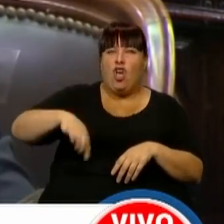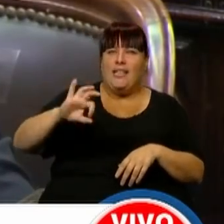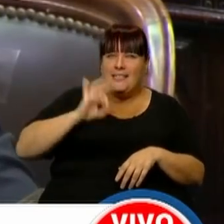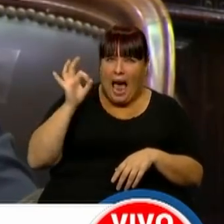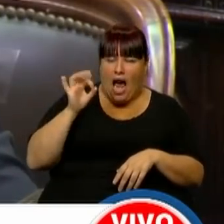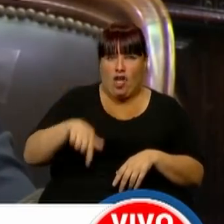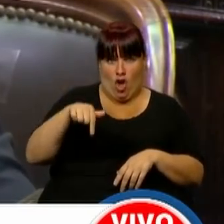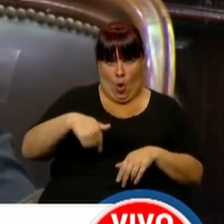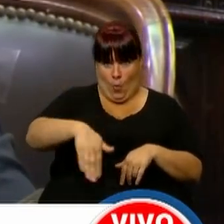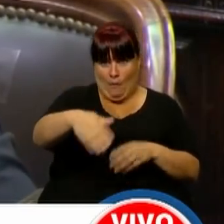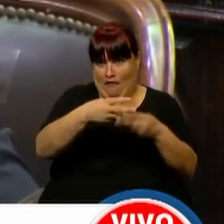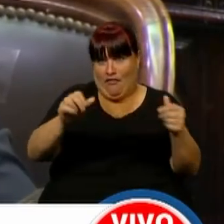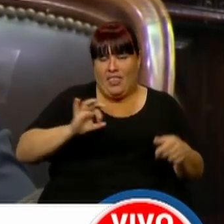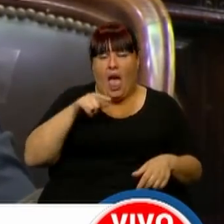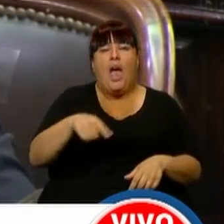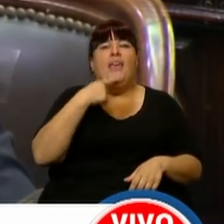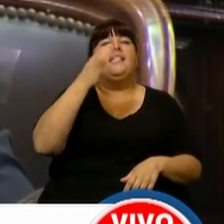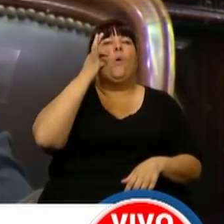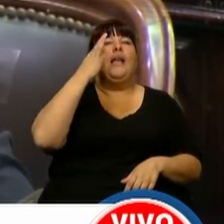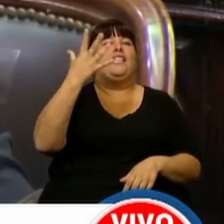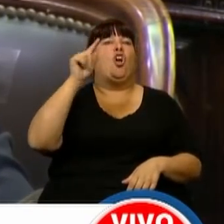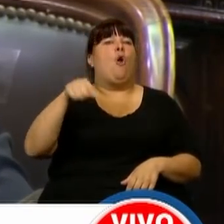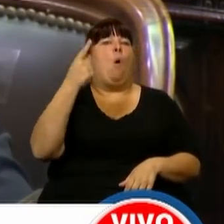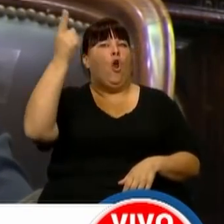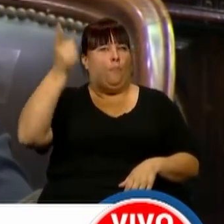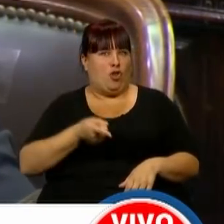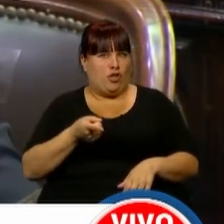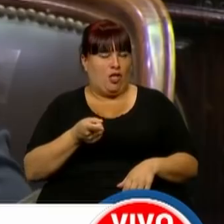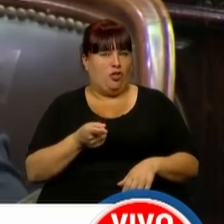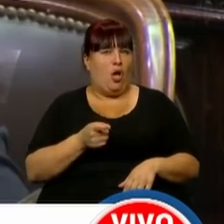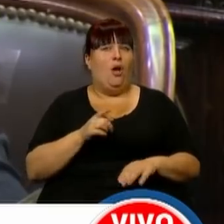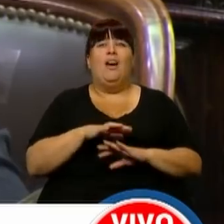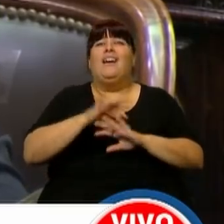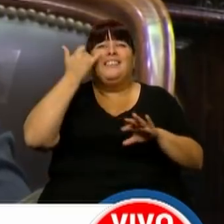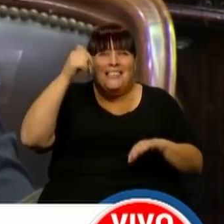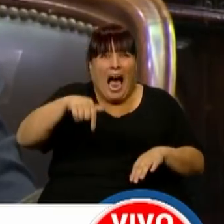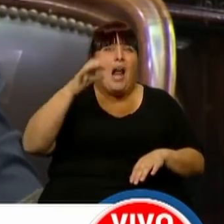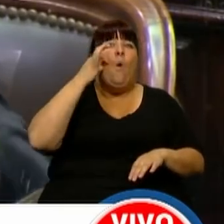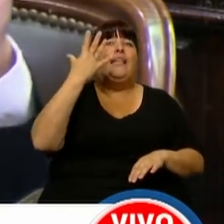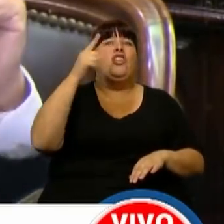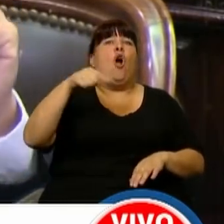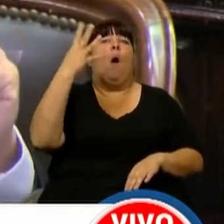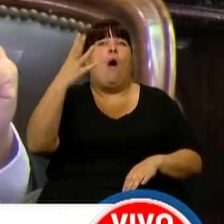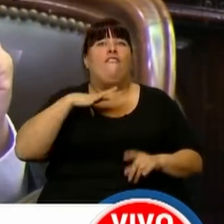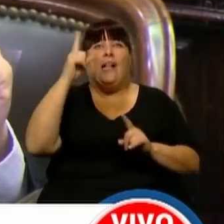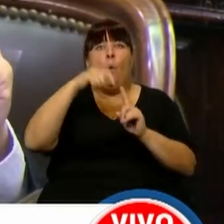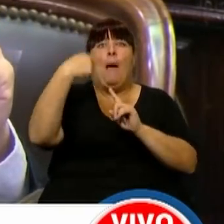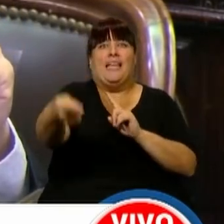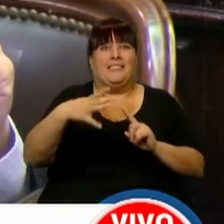año que estamos cerrando va a ser del 45,1%, pero ya es del 45,4% y todavía falta un